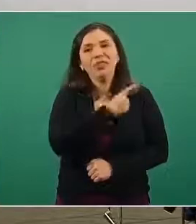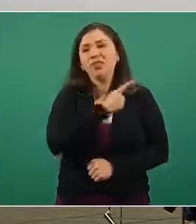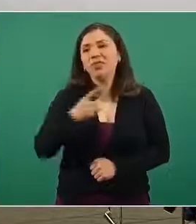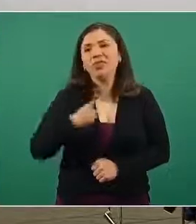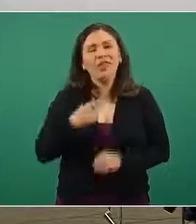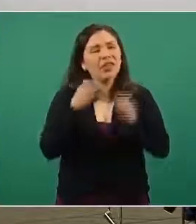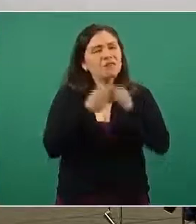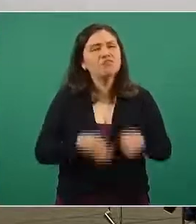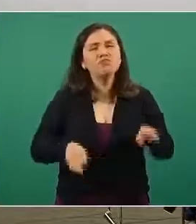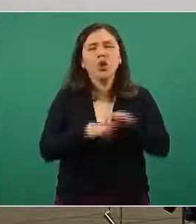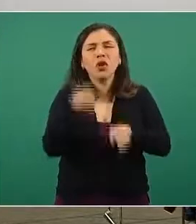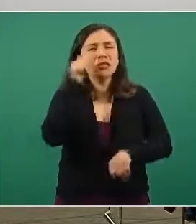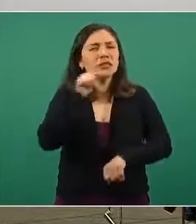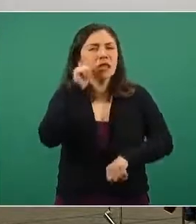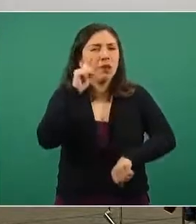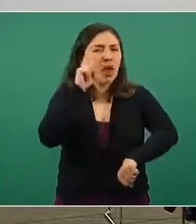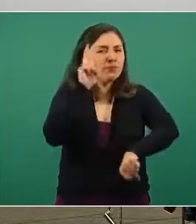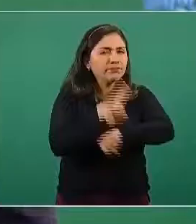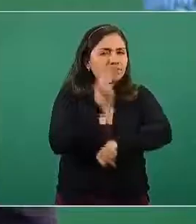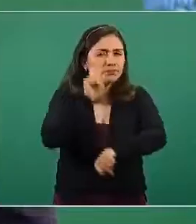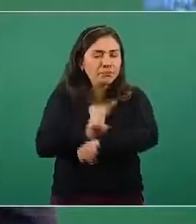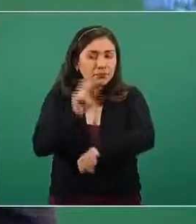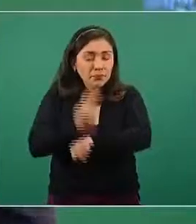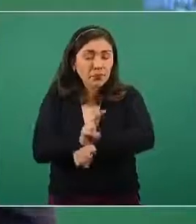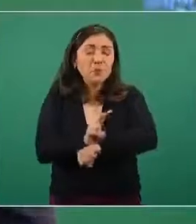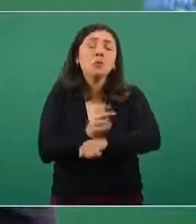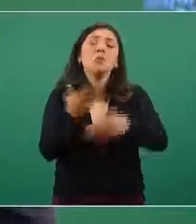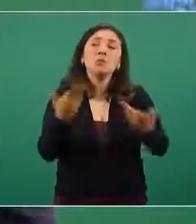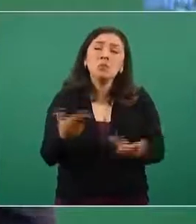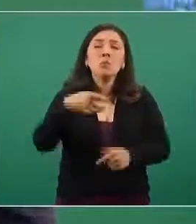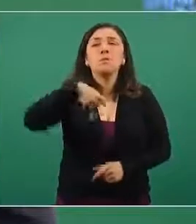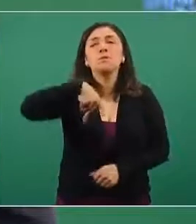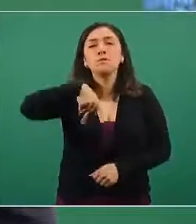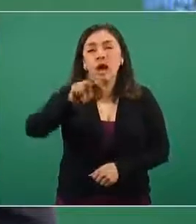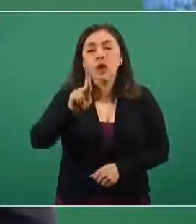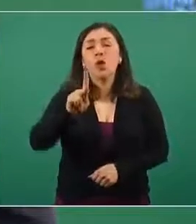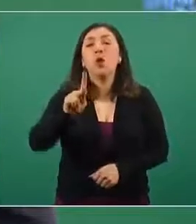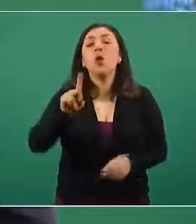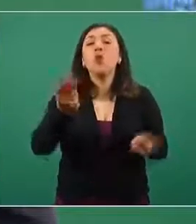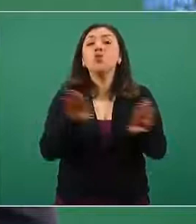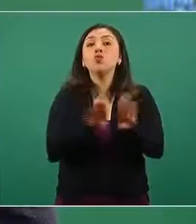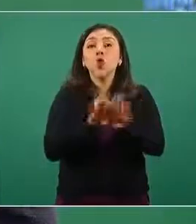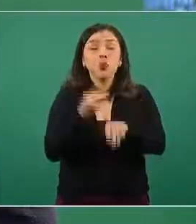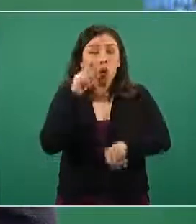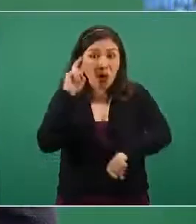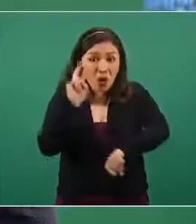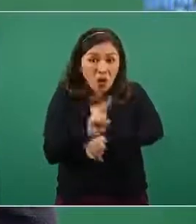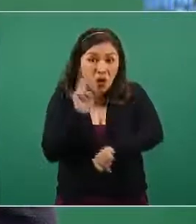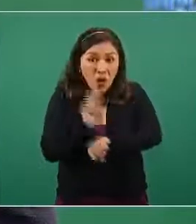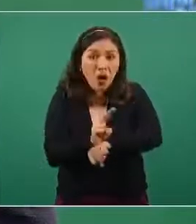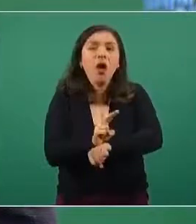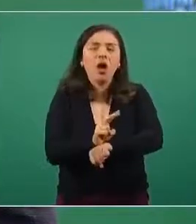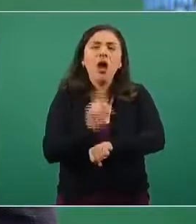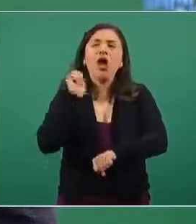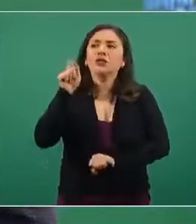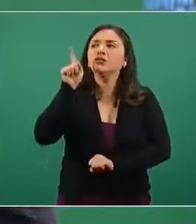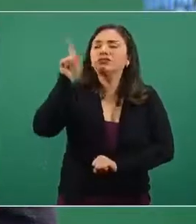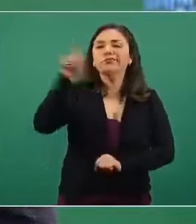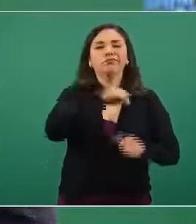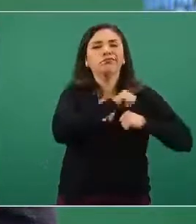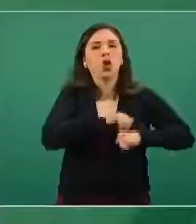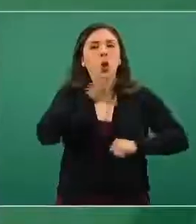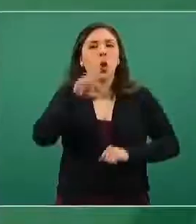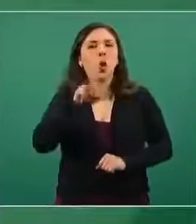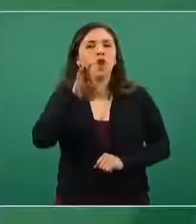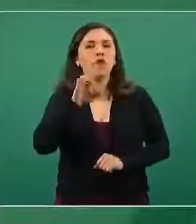primer paso para verificar. Sin embargo, pues también para efectos de supervisión está la COFEPRIS, pero